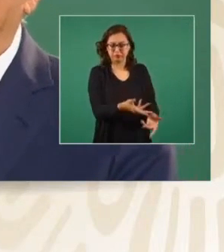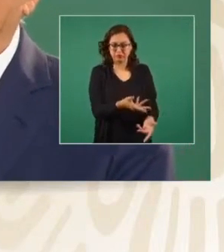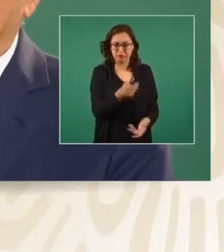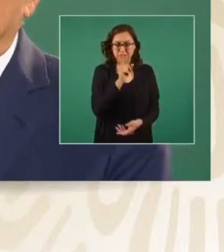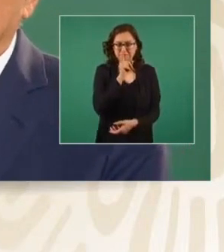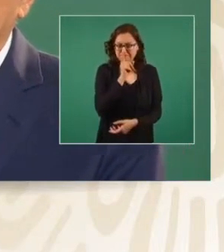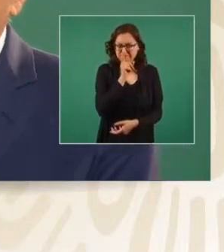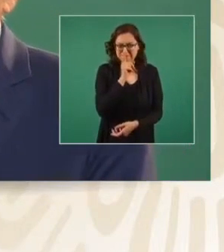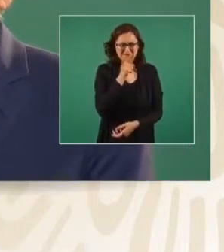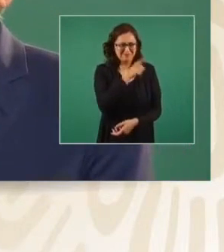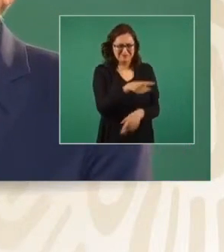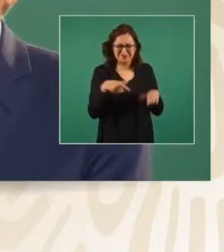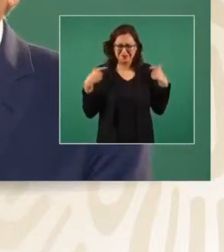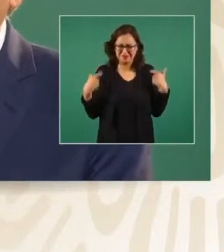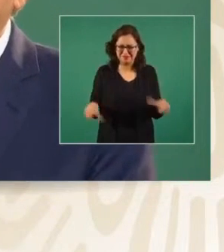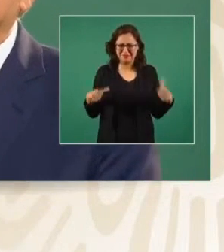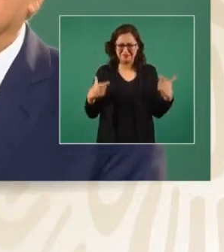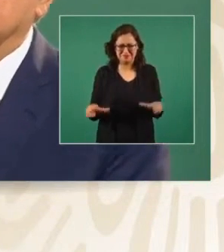acumulan más